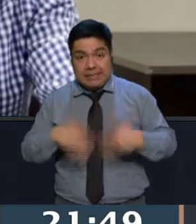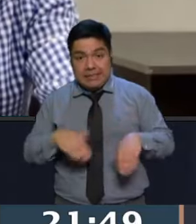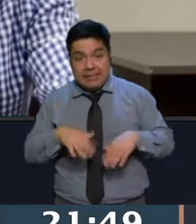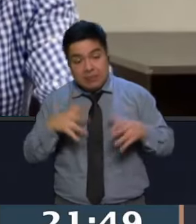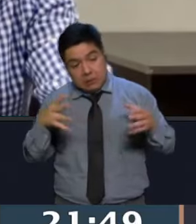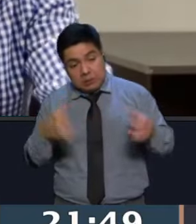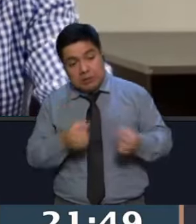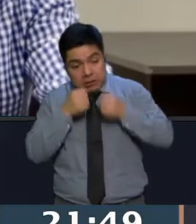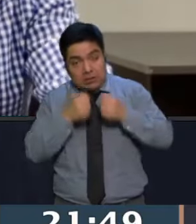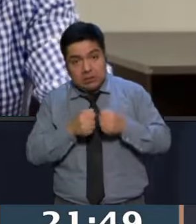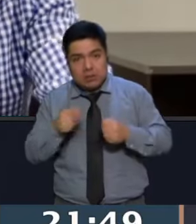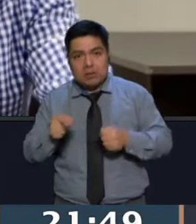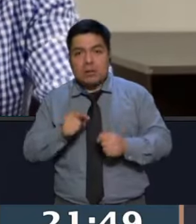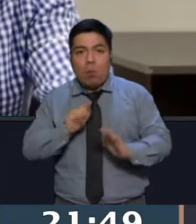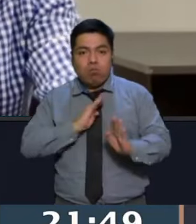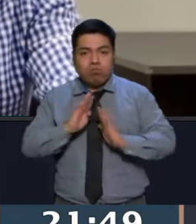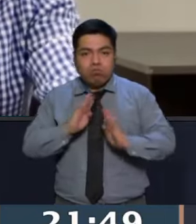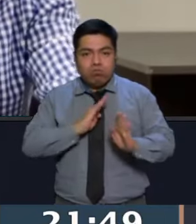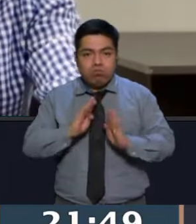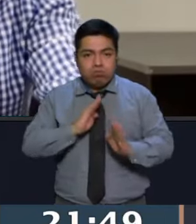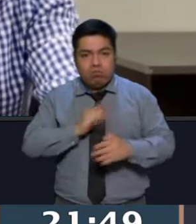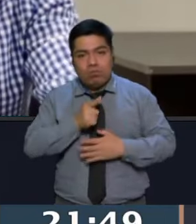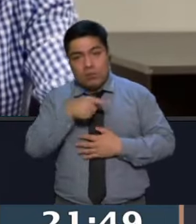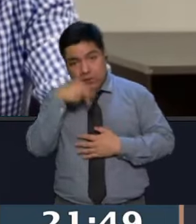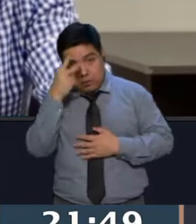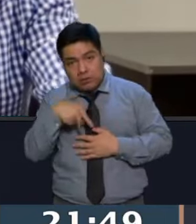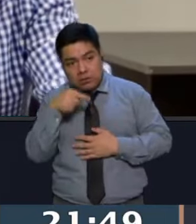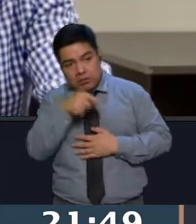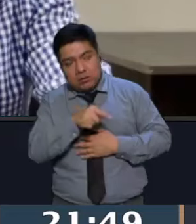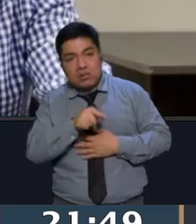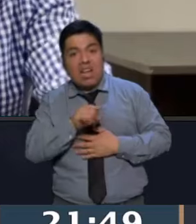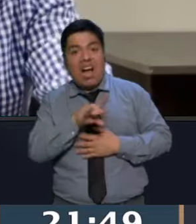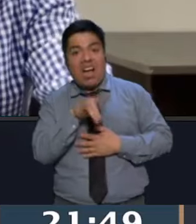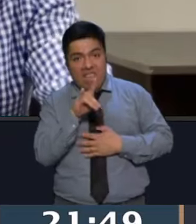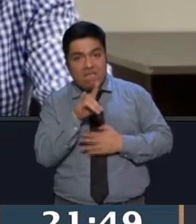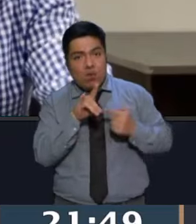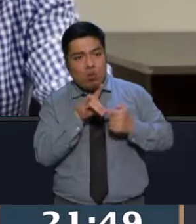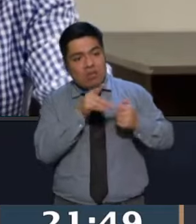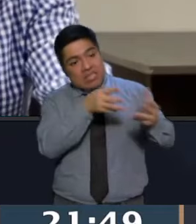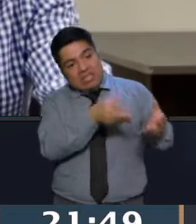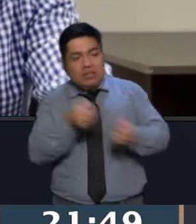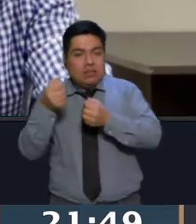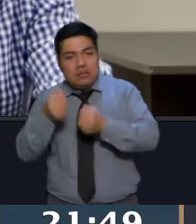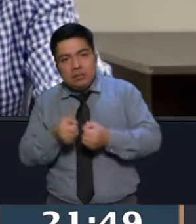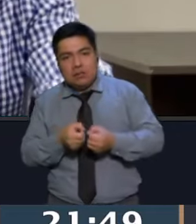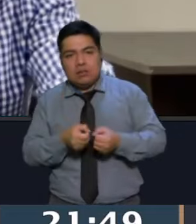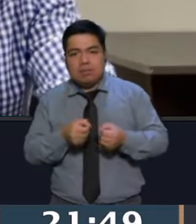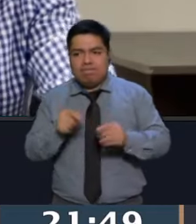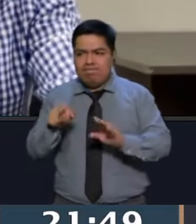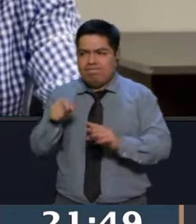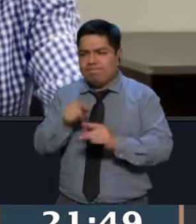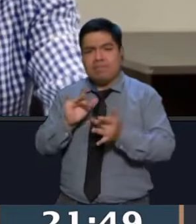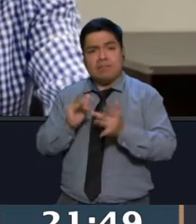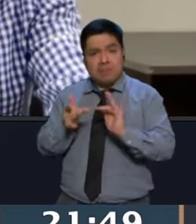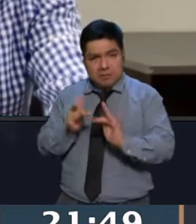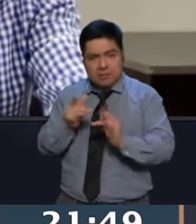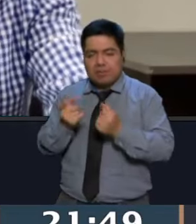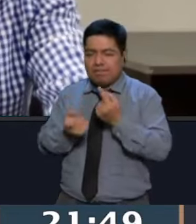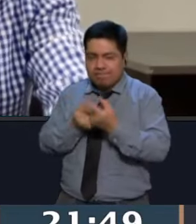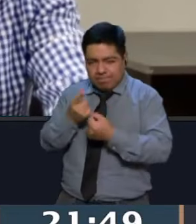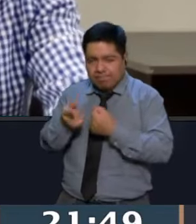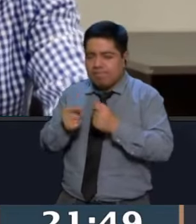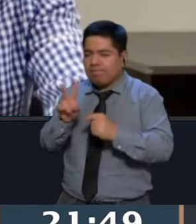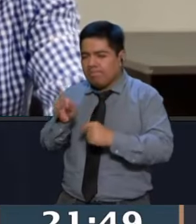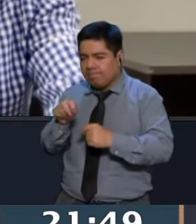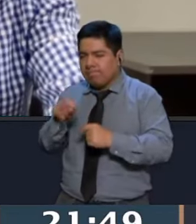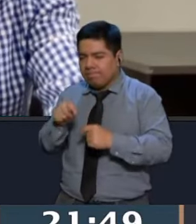pues fuera toda una misión de rescate la que emprendió el ejército mexicano para sacar de Bolivia a Evo Morales, se emprendió una campaña en